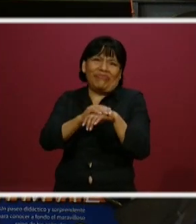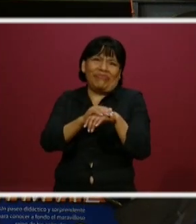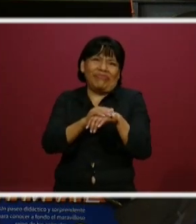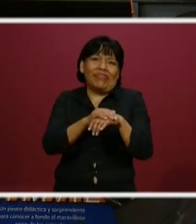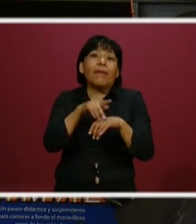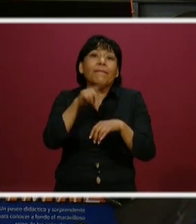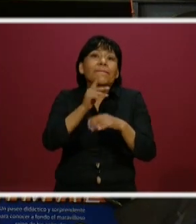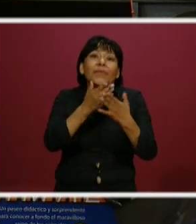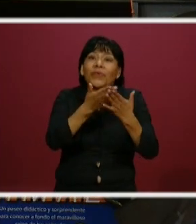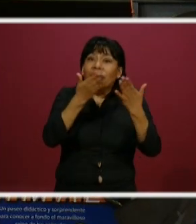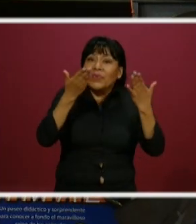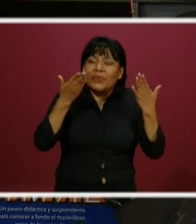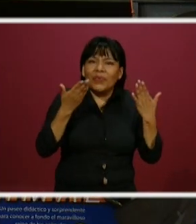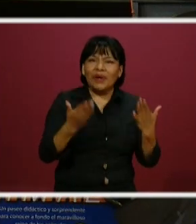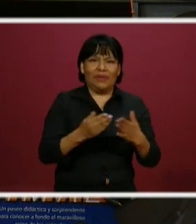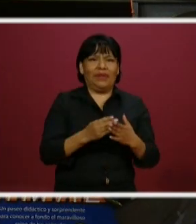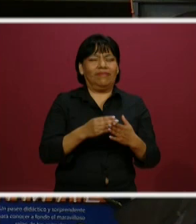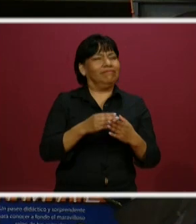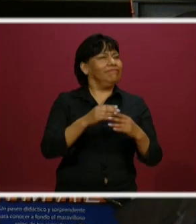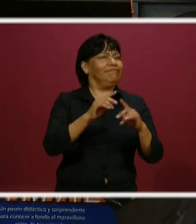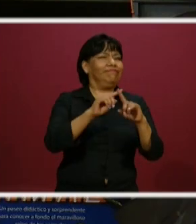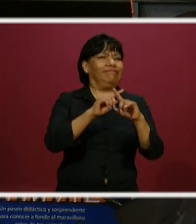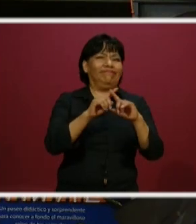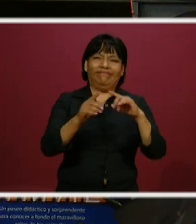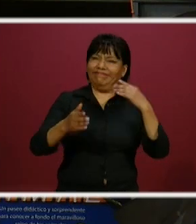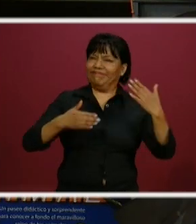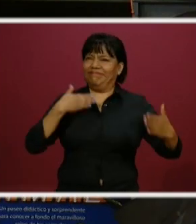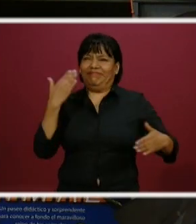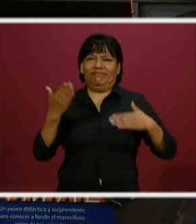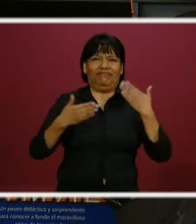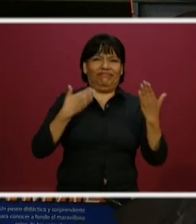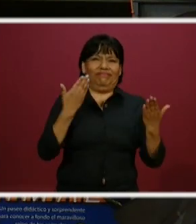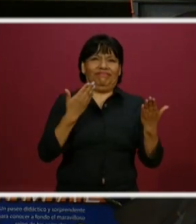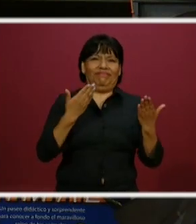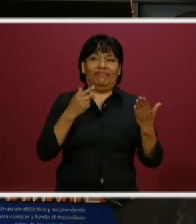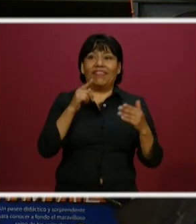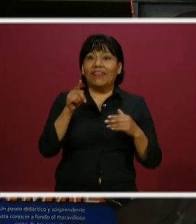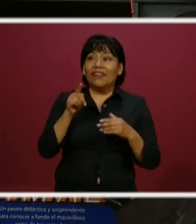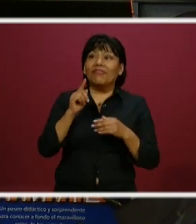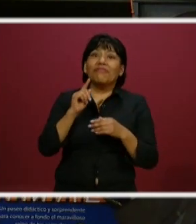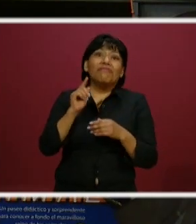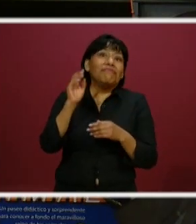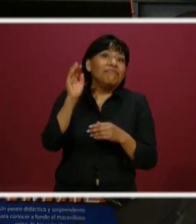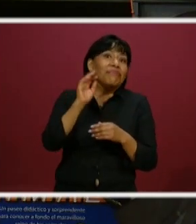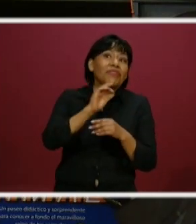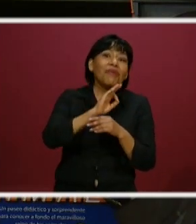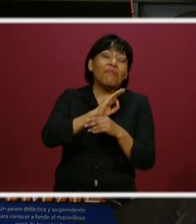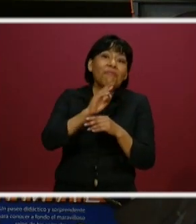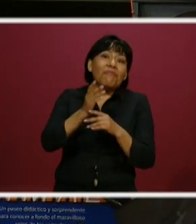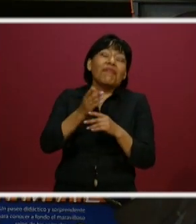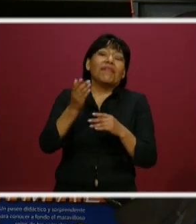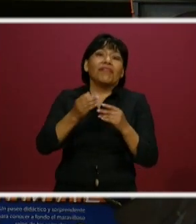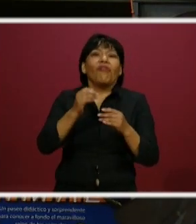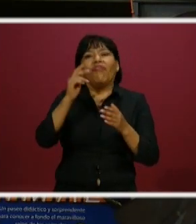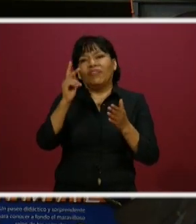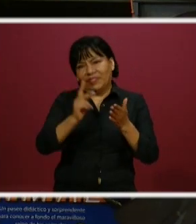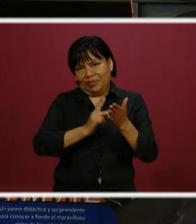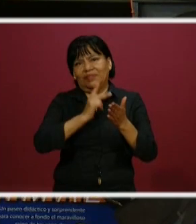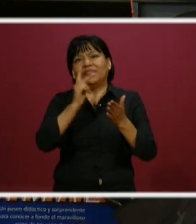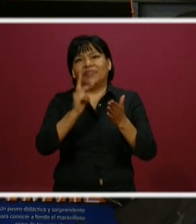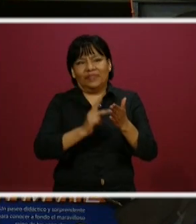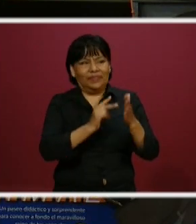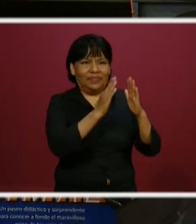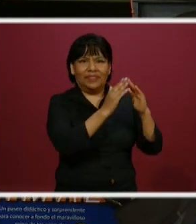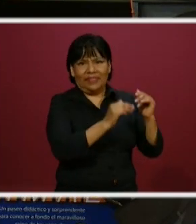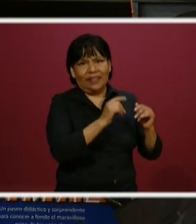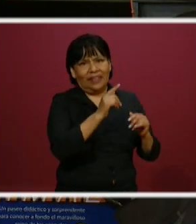pero ahora lo vamos a hacer de una manera muy divertida que lo puedes hacer constantemente en casa si